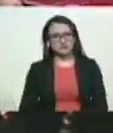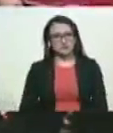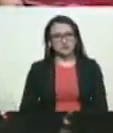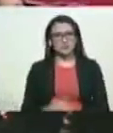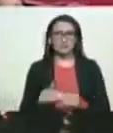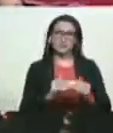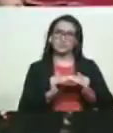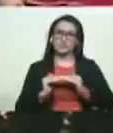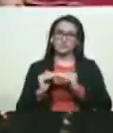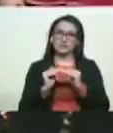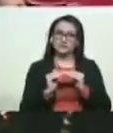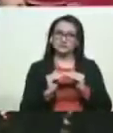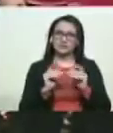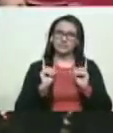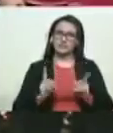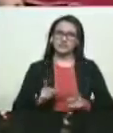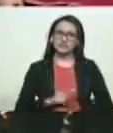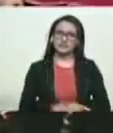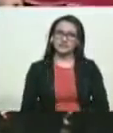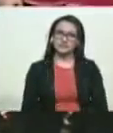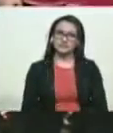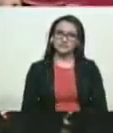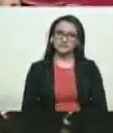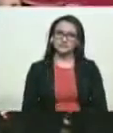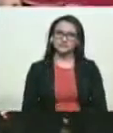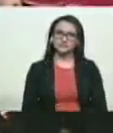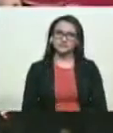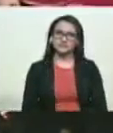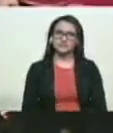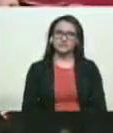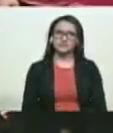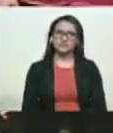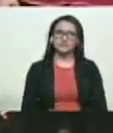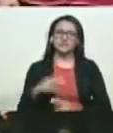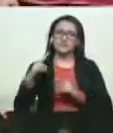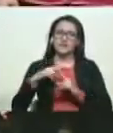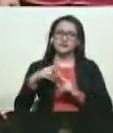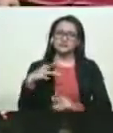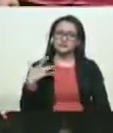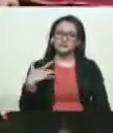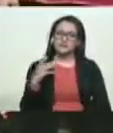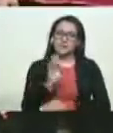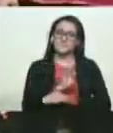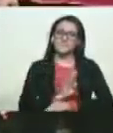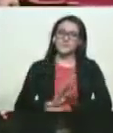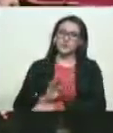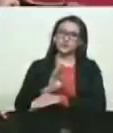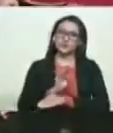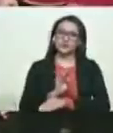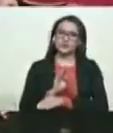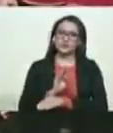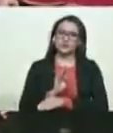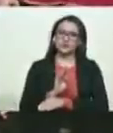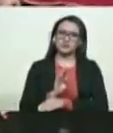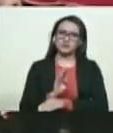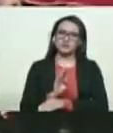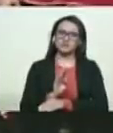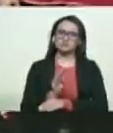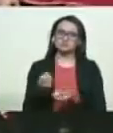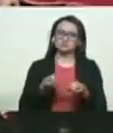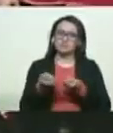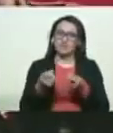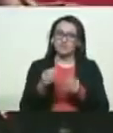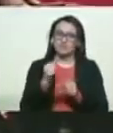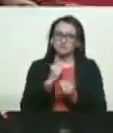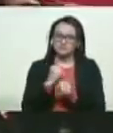estabilizarla y para que el táchira se sienta protegida en su labor económica de producir